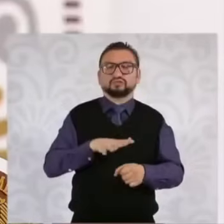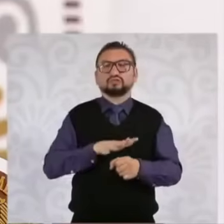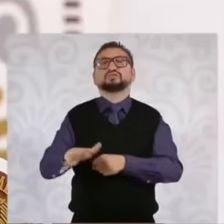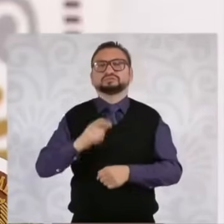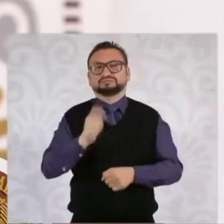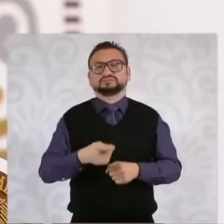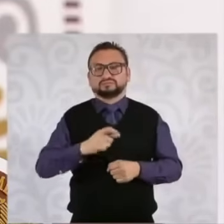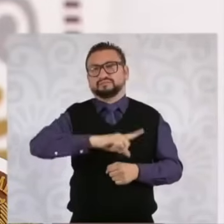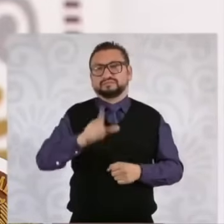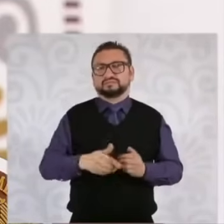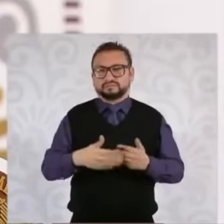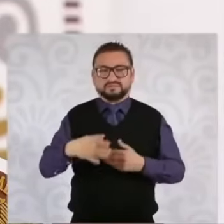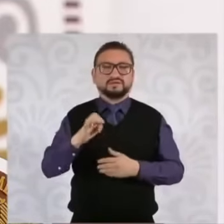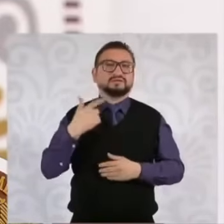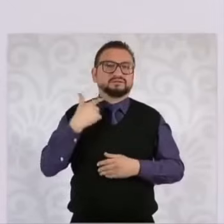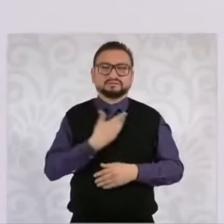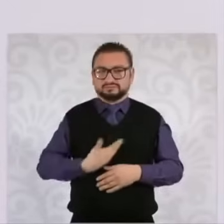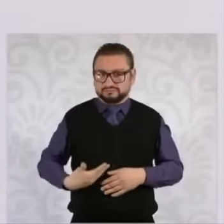¿Y qué va a decir el expresidente?